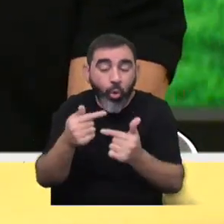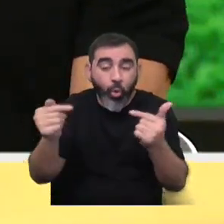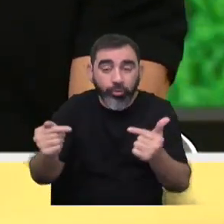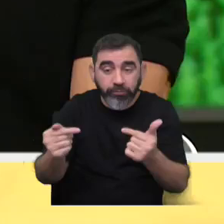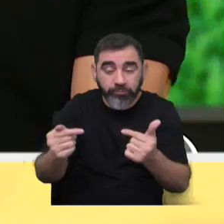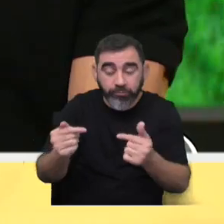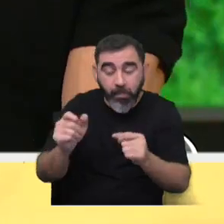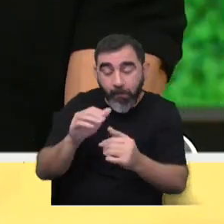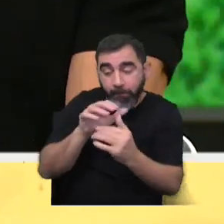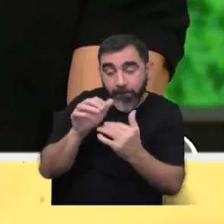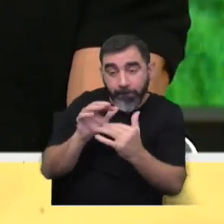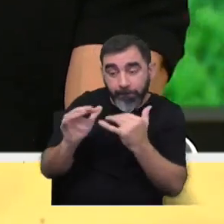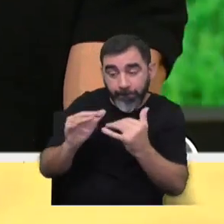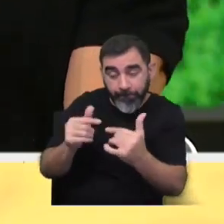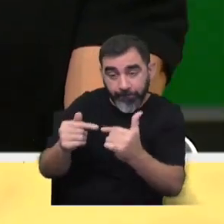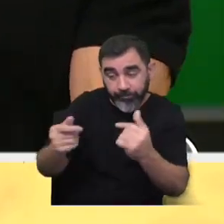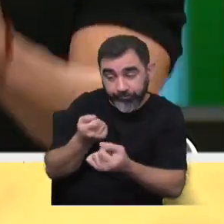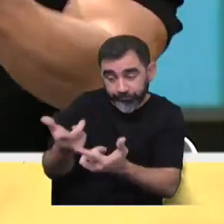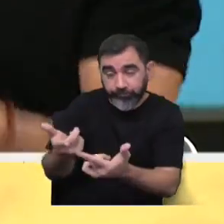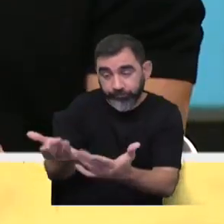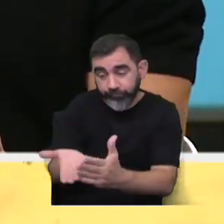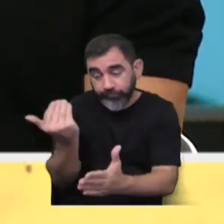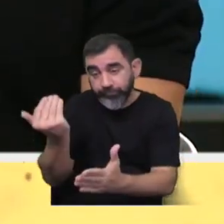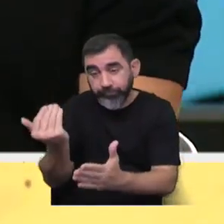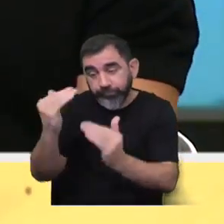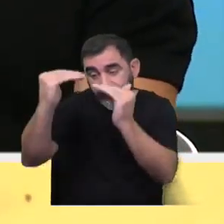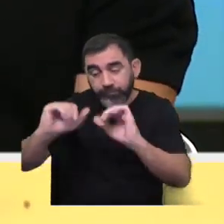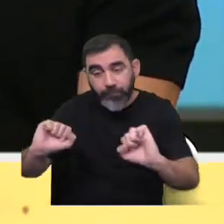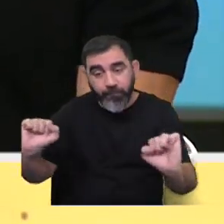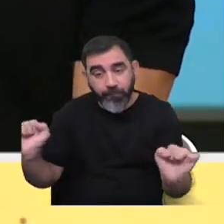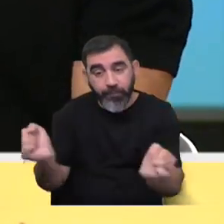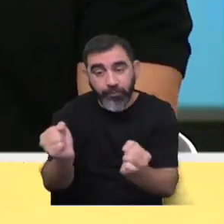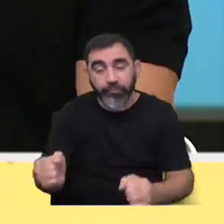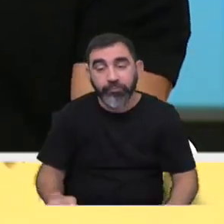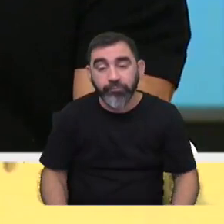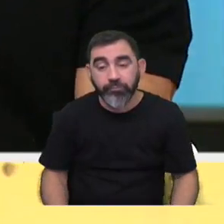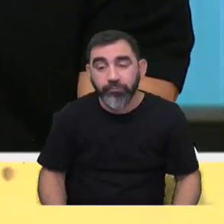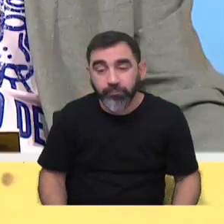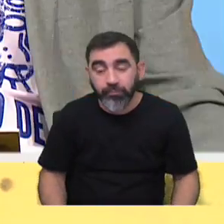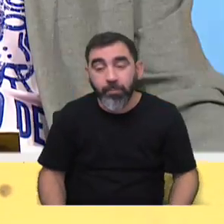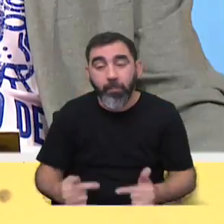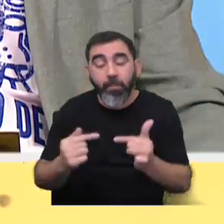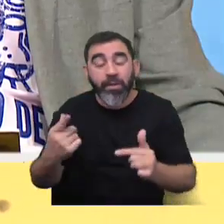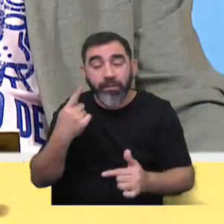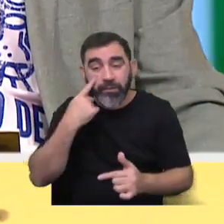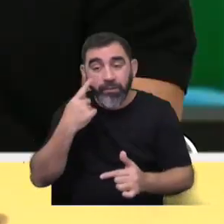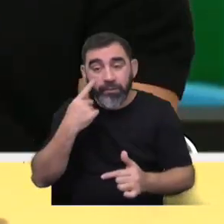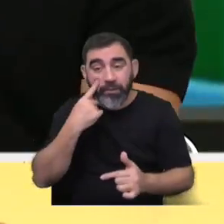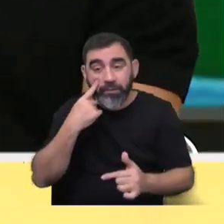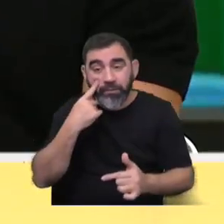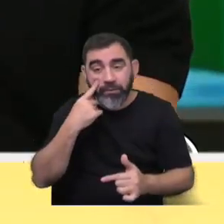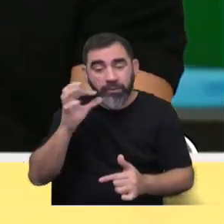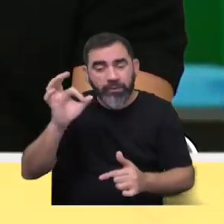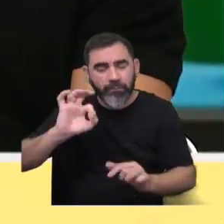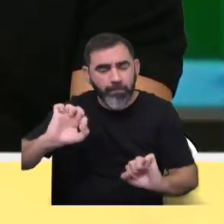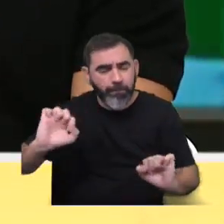campo magnético externo, ¿sí? Y quitárselos, de bajar su temperatura. Los materiales que se conocen hoy en día funcionan a temperaturas muy, muy